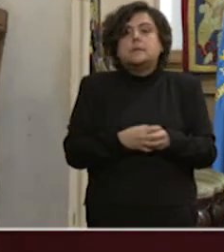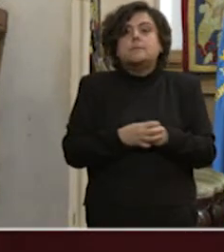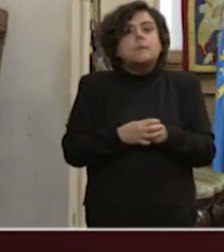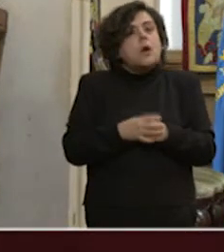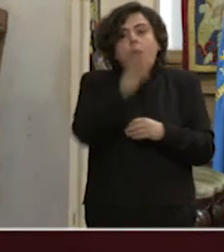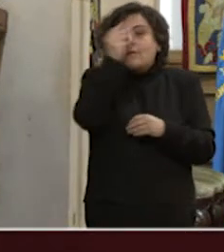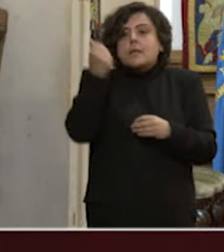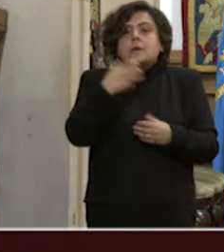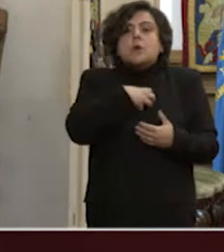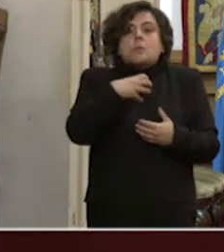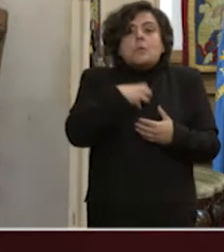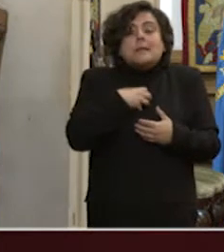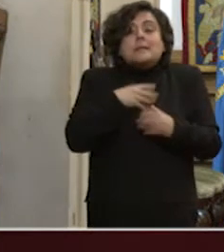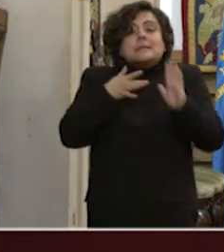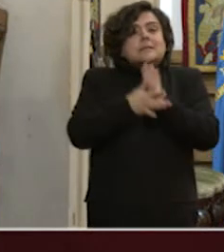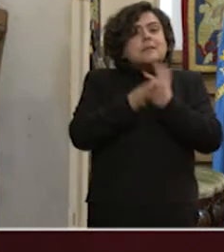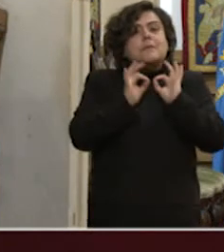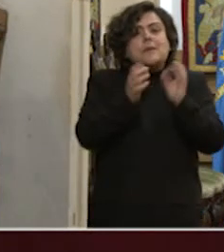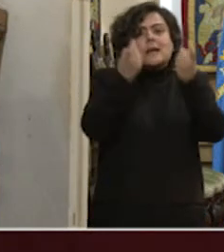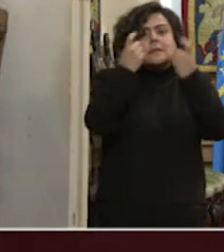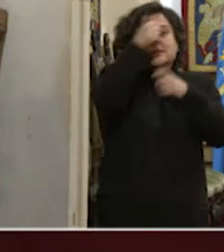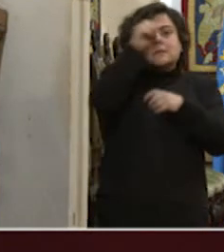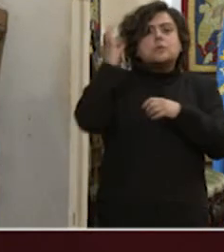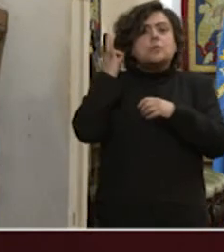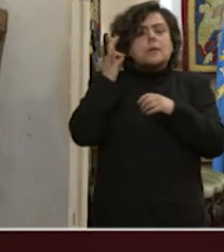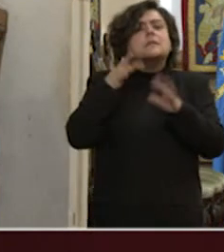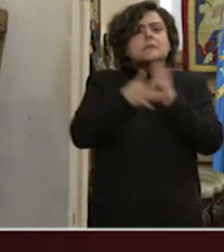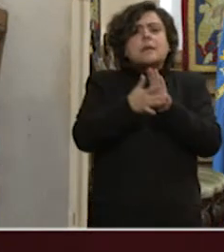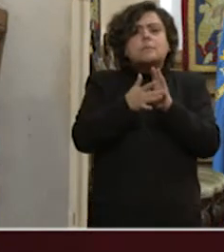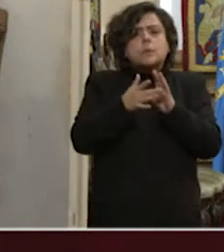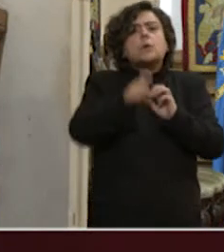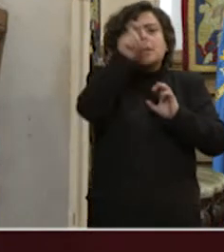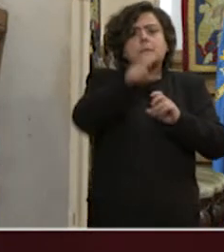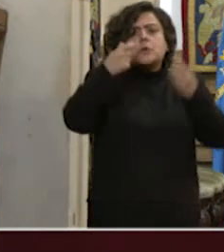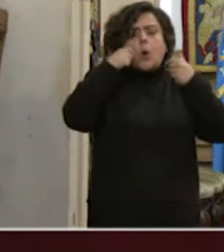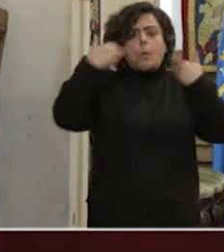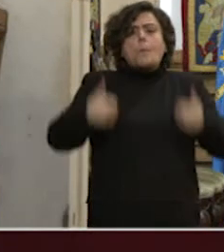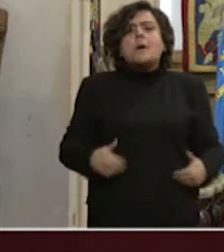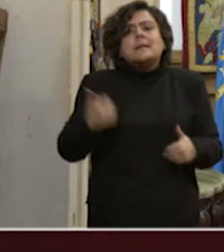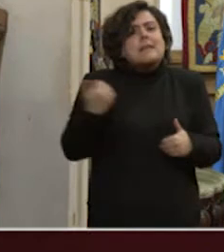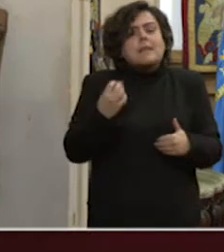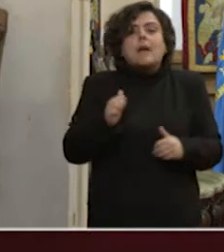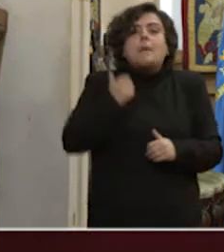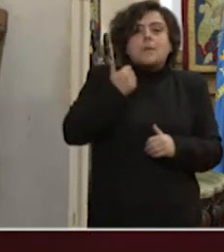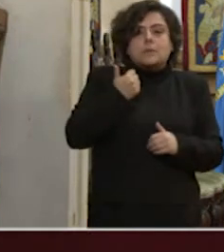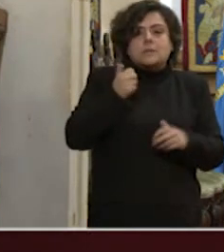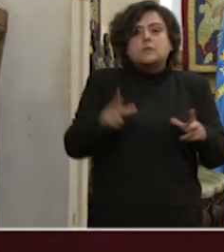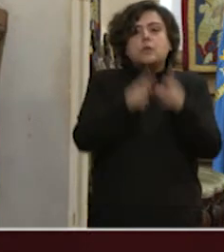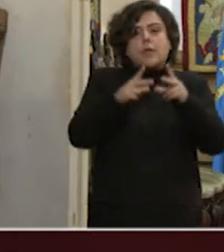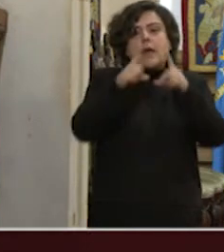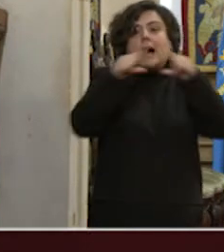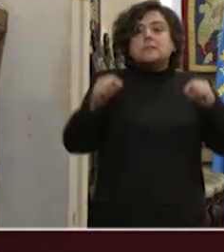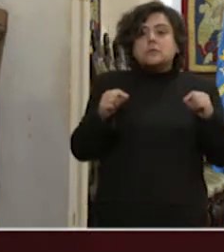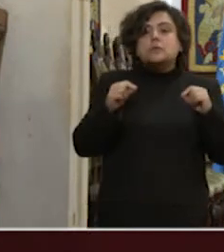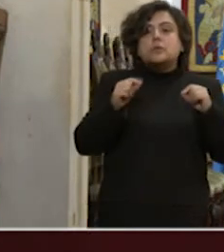hay que olvidar que ellos expresan la importancia del capital humano que debería ser aprovechado por la sociedad asturiana para mejorar